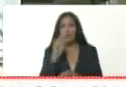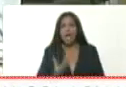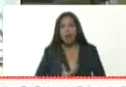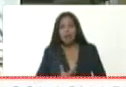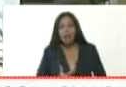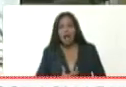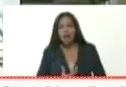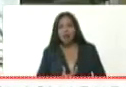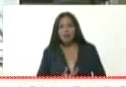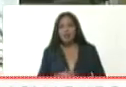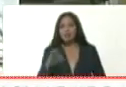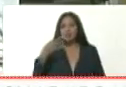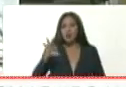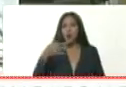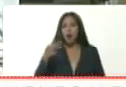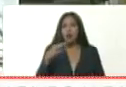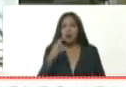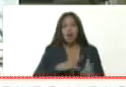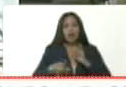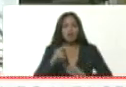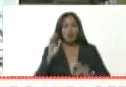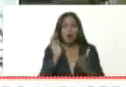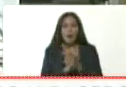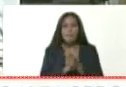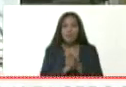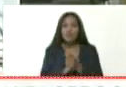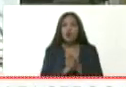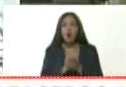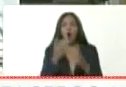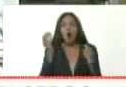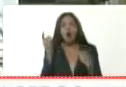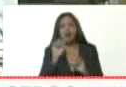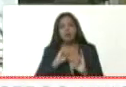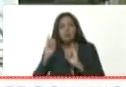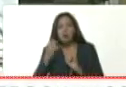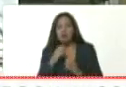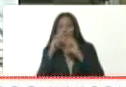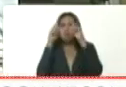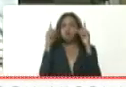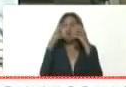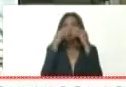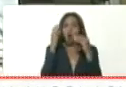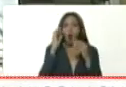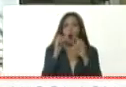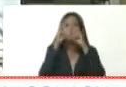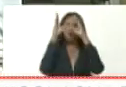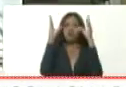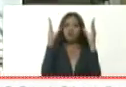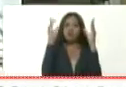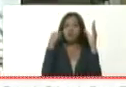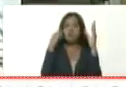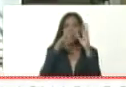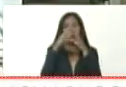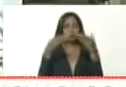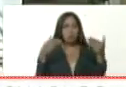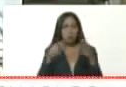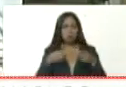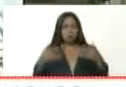de guarenas querido hermano y compañero me impresiona toda esta capacidad instalada